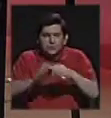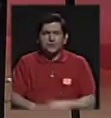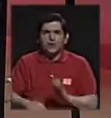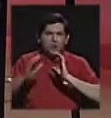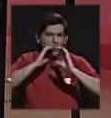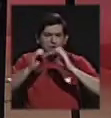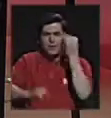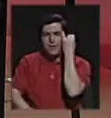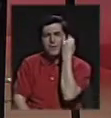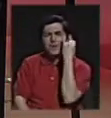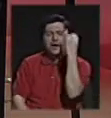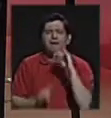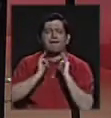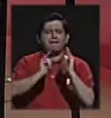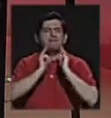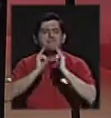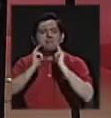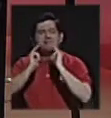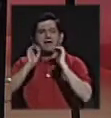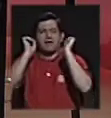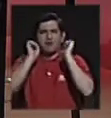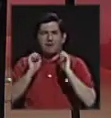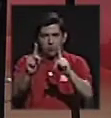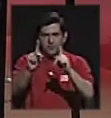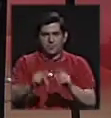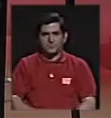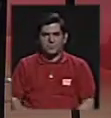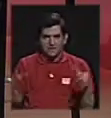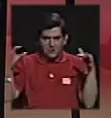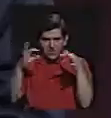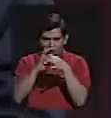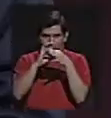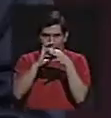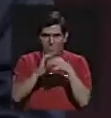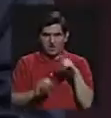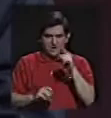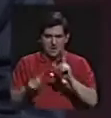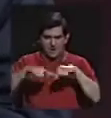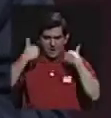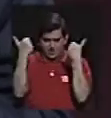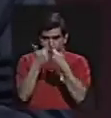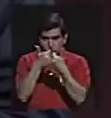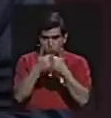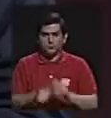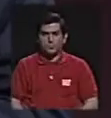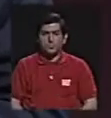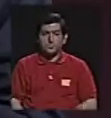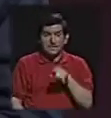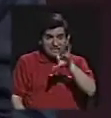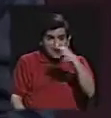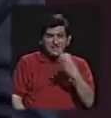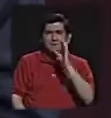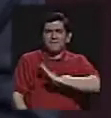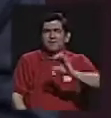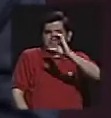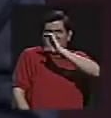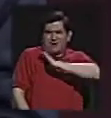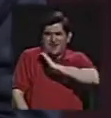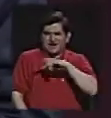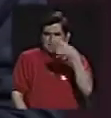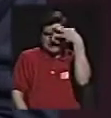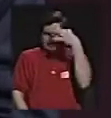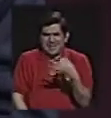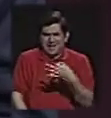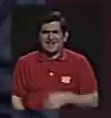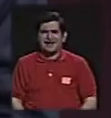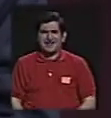una idea común, que sea capaz de aglutinar a estos sectores? Y si fuera así, ¿qué características consideran